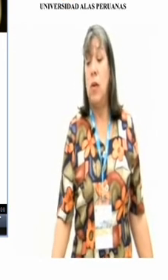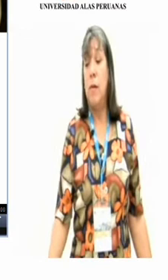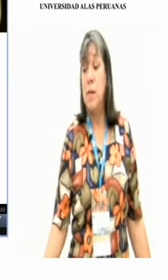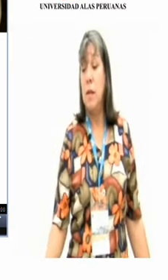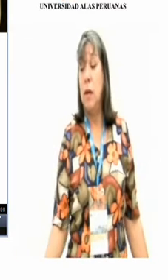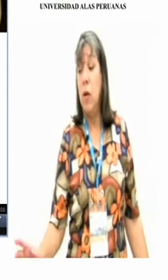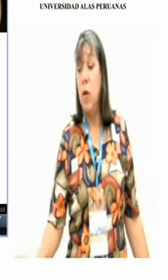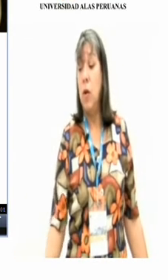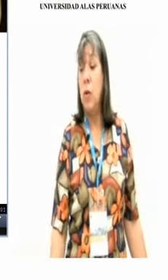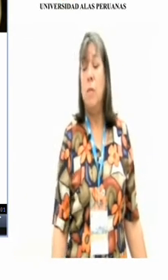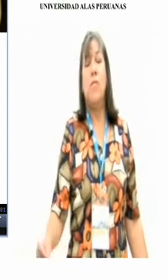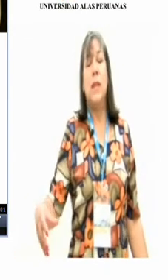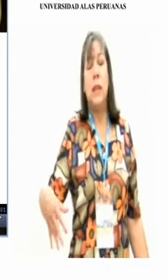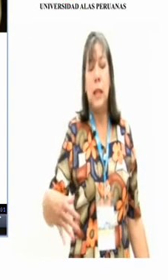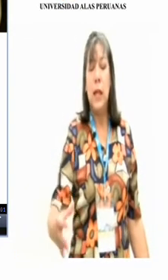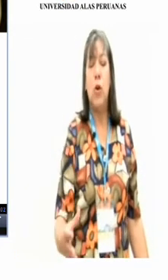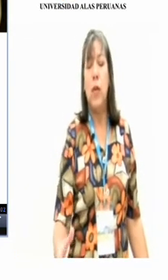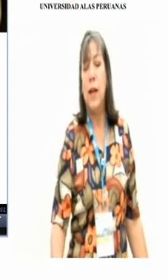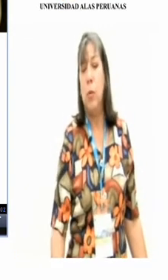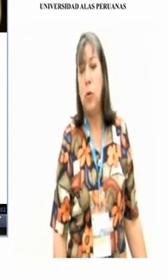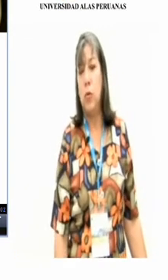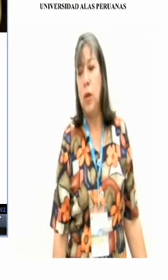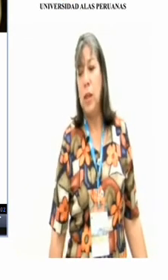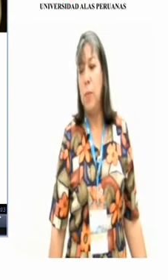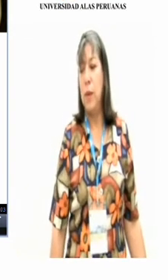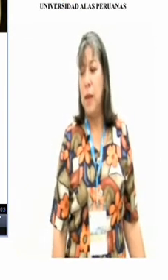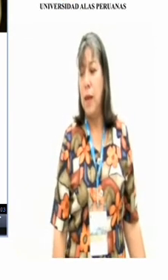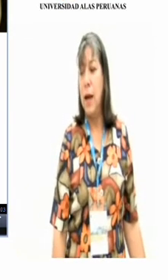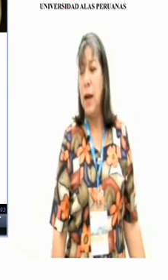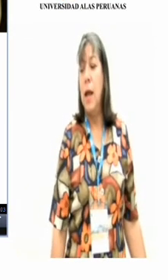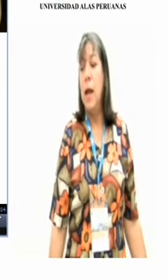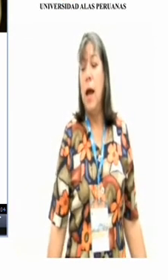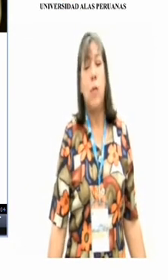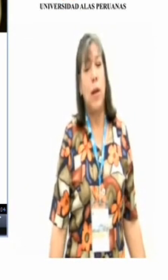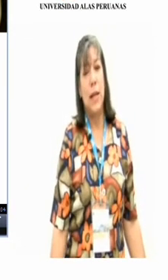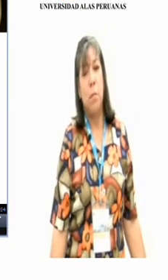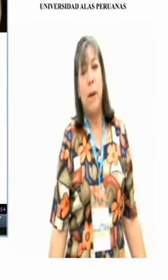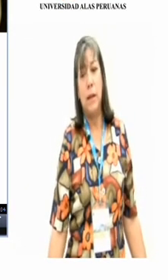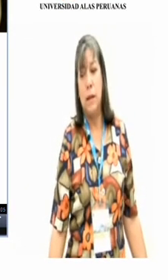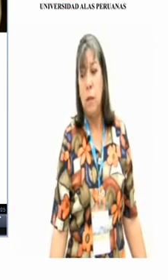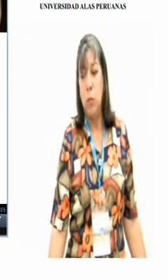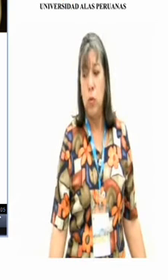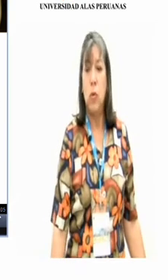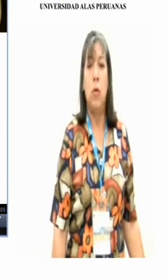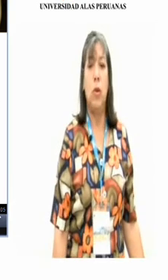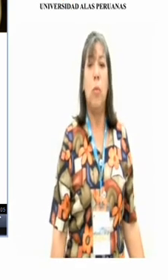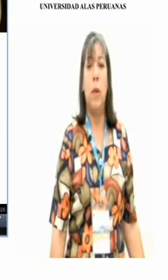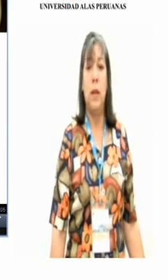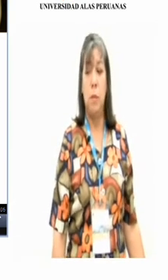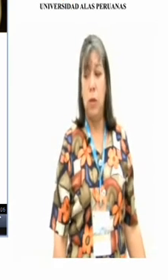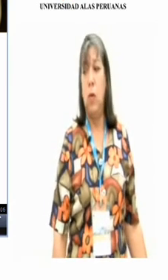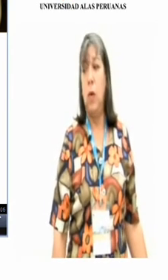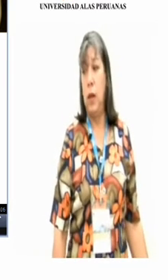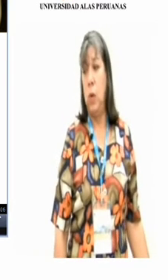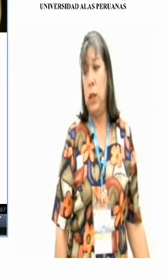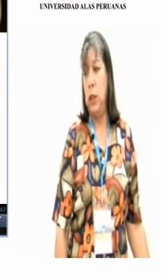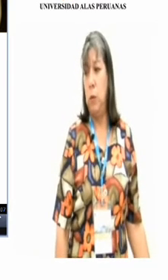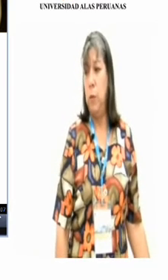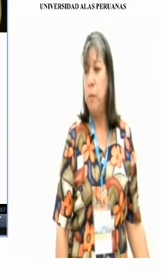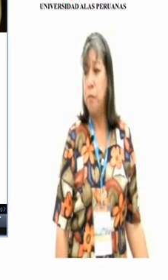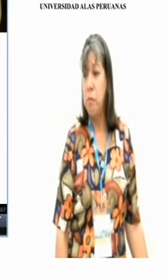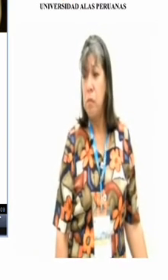esos recursos y avances tecnológicos nos dan la oportunidad, pues, de llegar a cualquier parte del mundo con nuestros